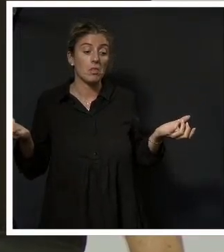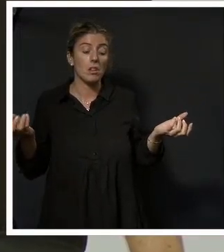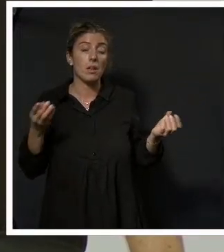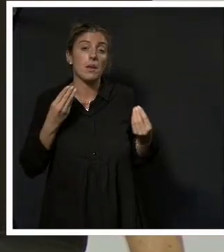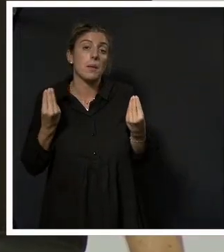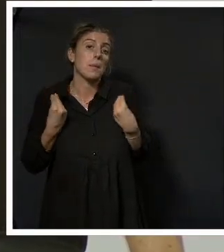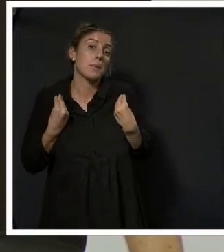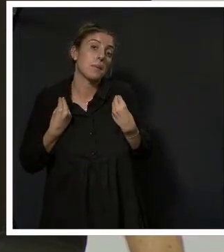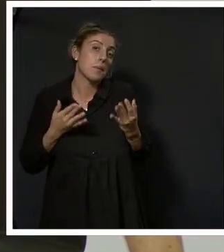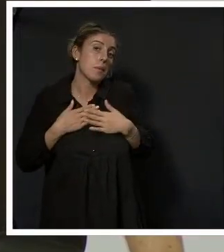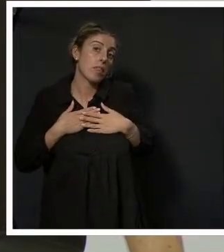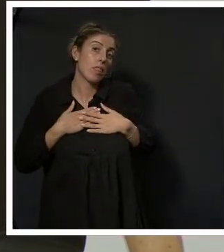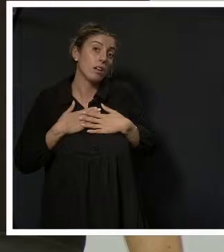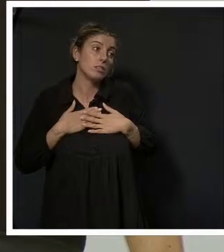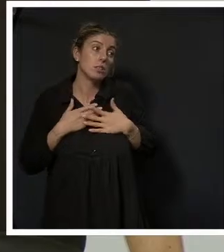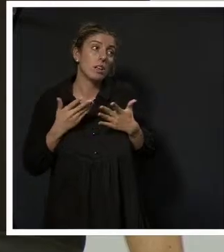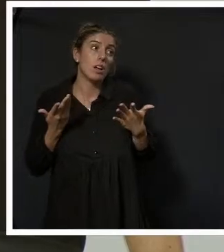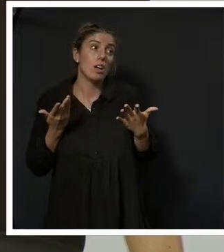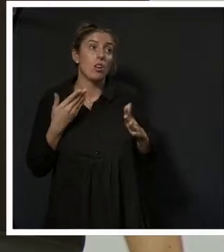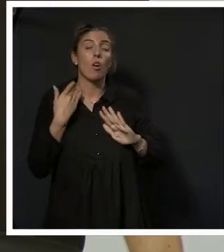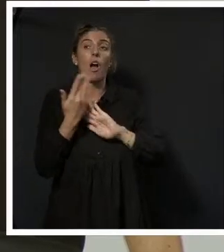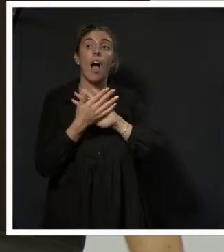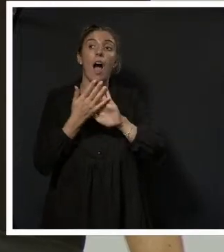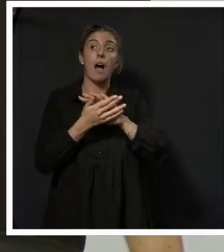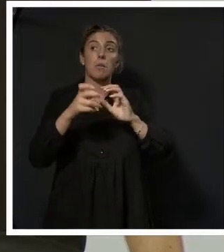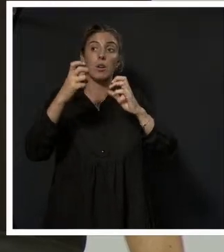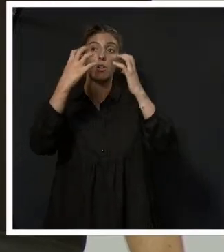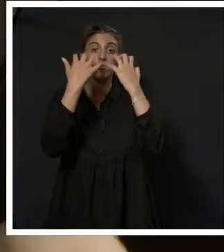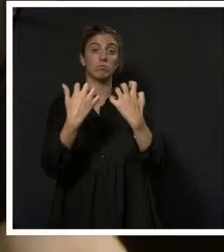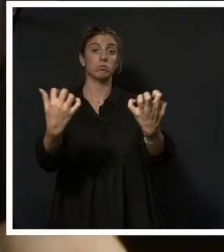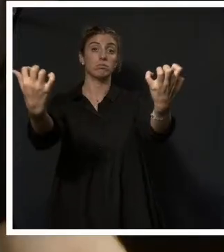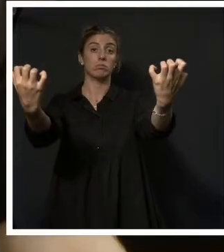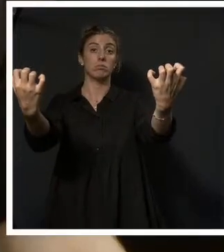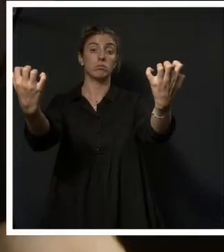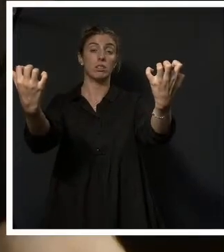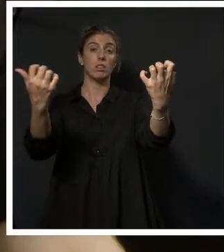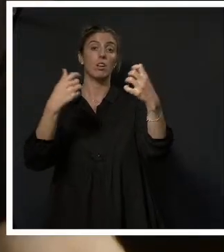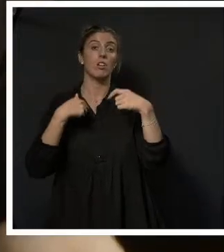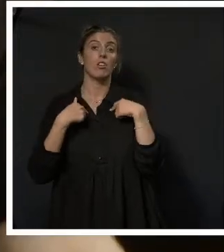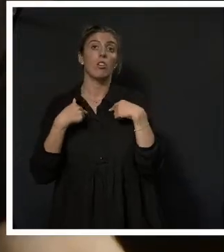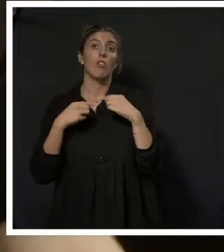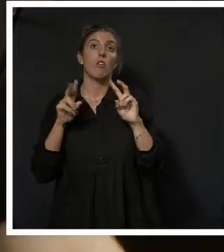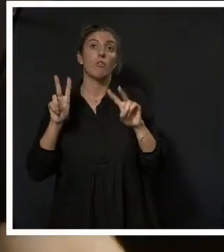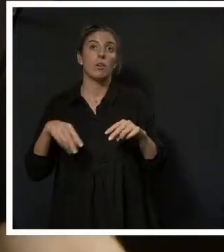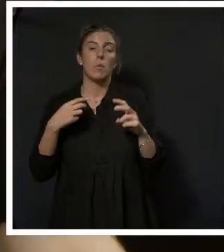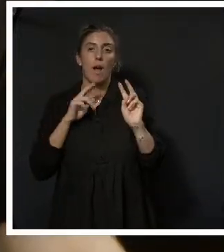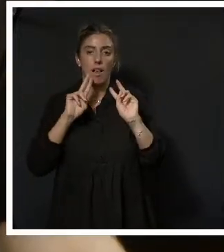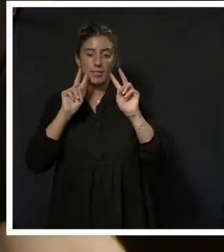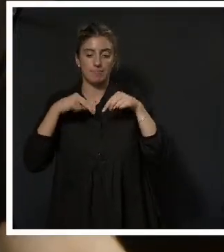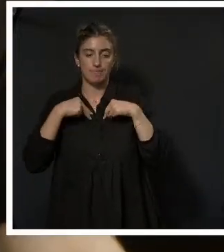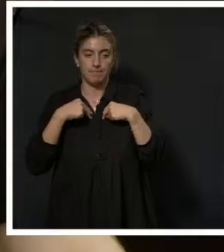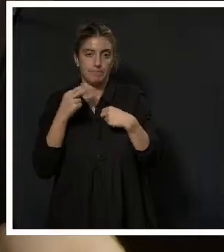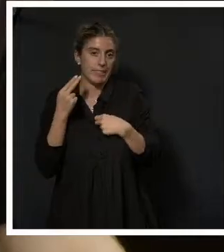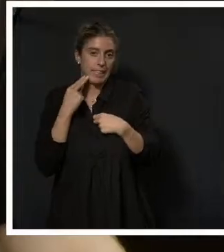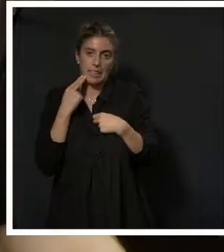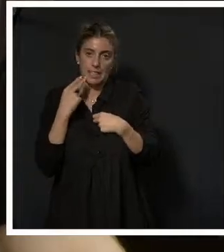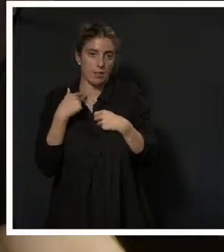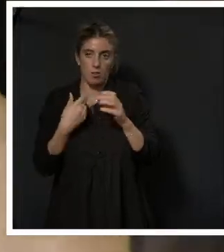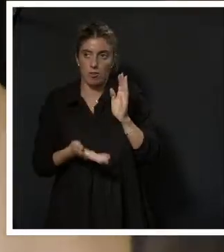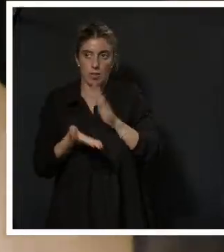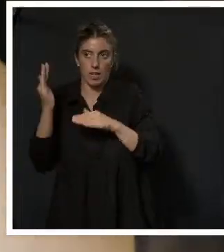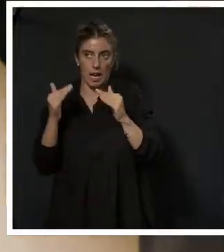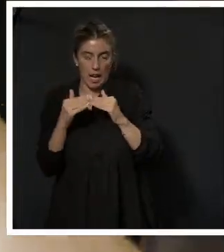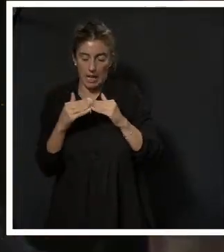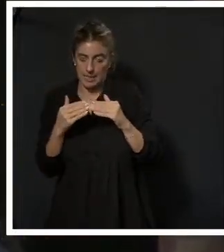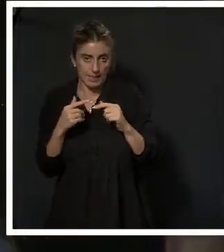parte de miamida y la que estuvo aquí falando de antes de tantas personas hubo un súper súper introvertida él no salía a la casa